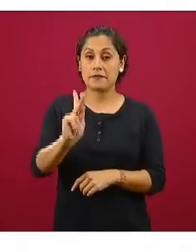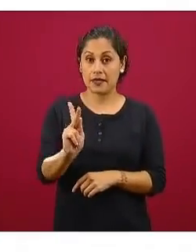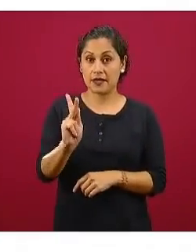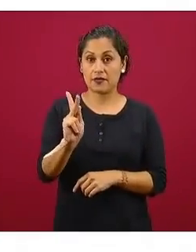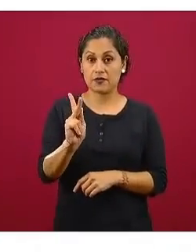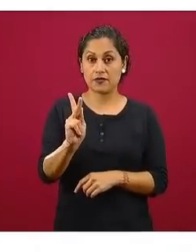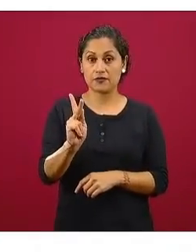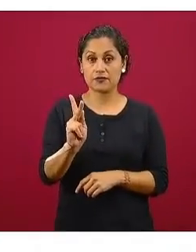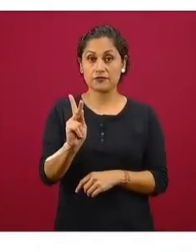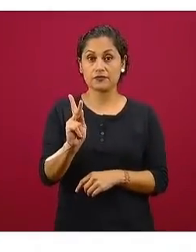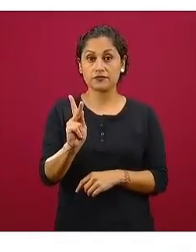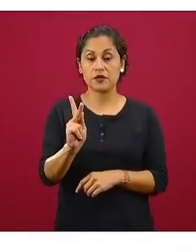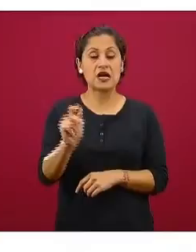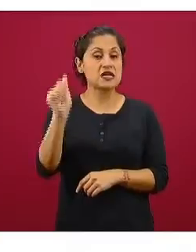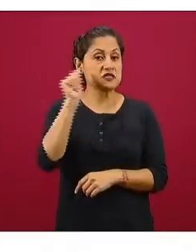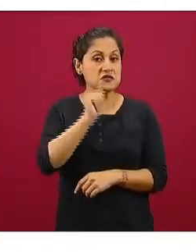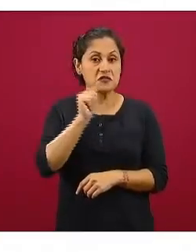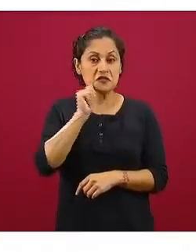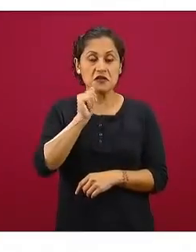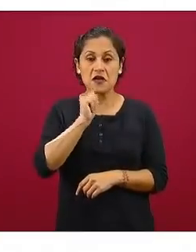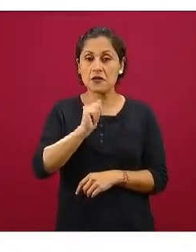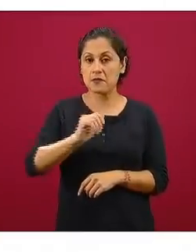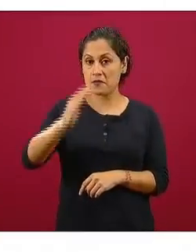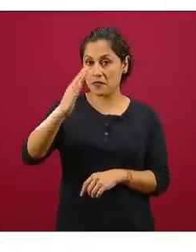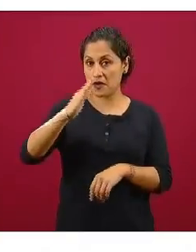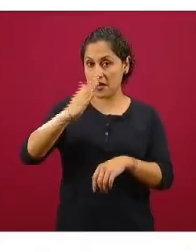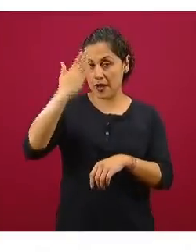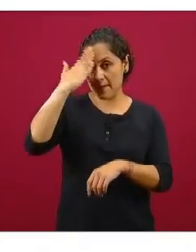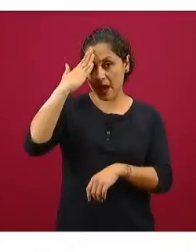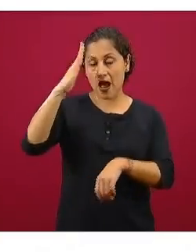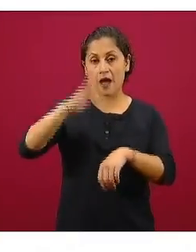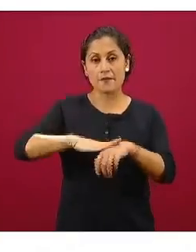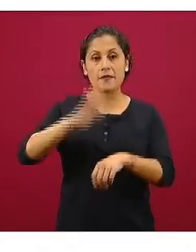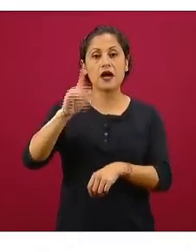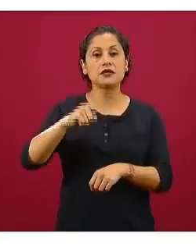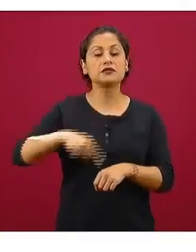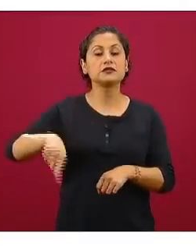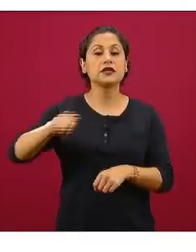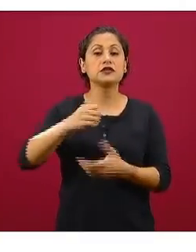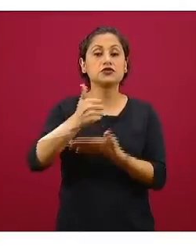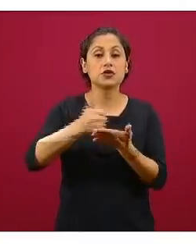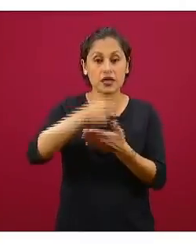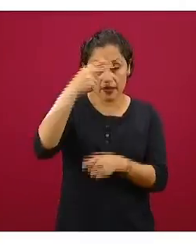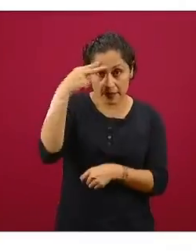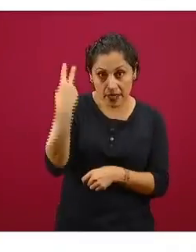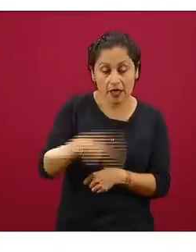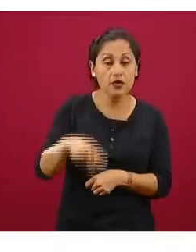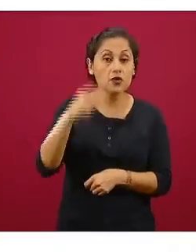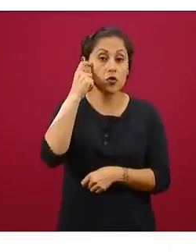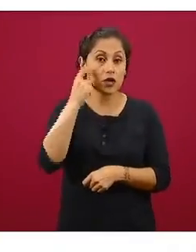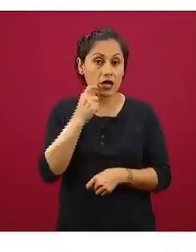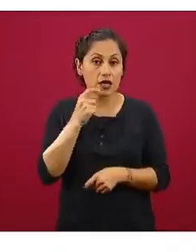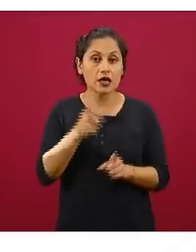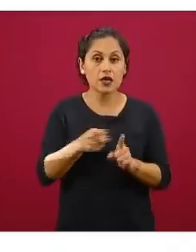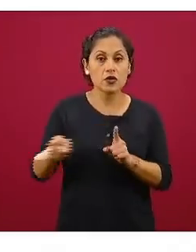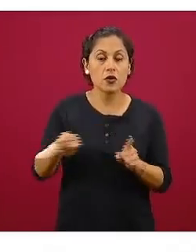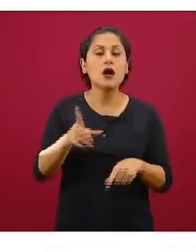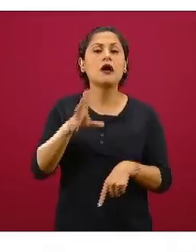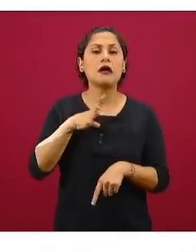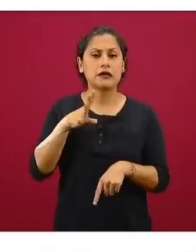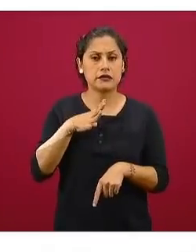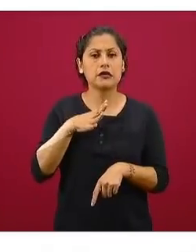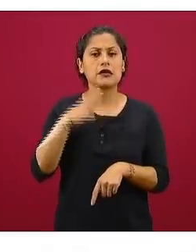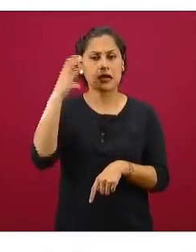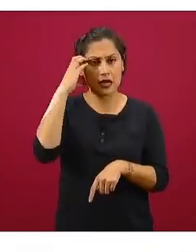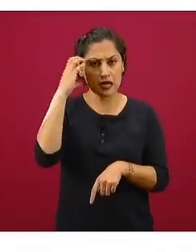los primeros lugares de ocupación, Ciudad de México, Estado de México, Guerrero, han logrado mantener también camas